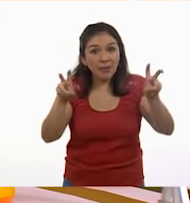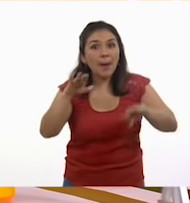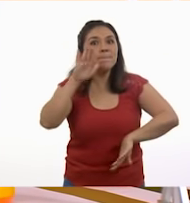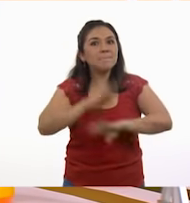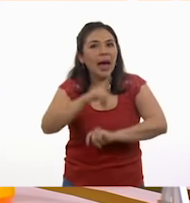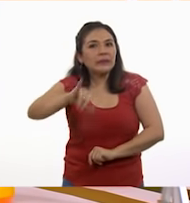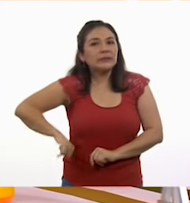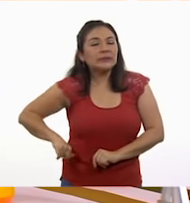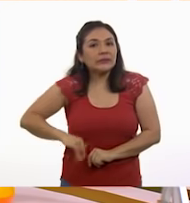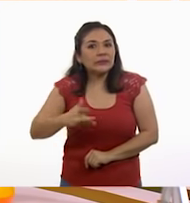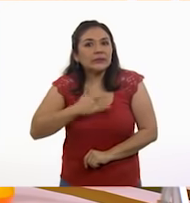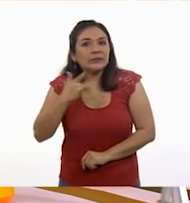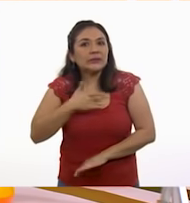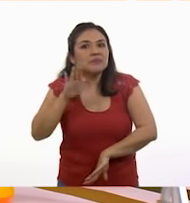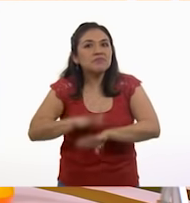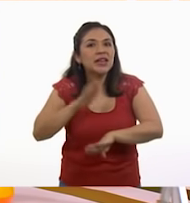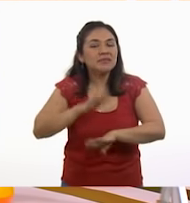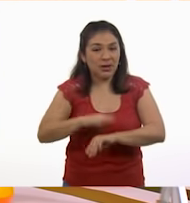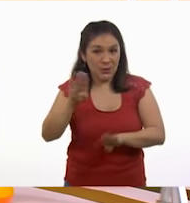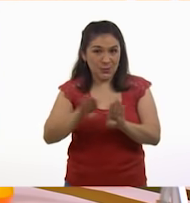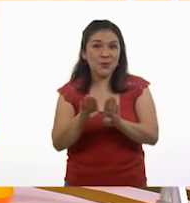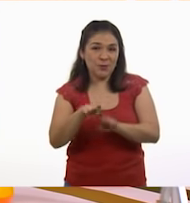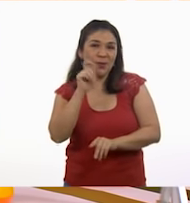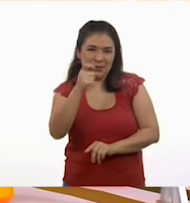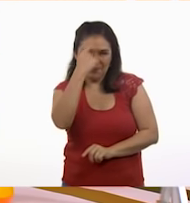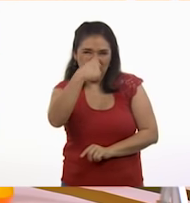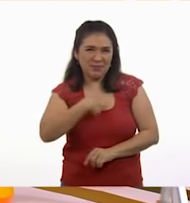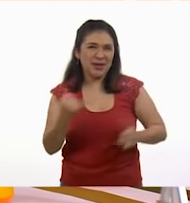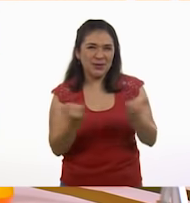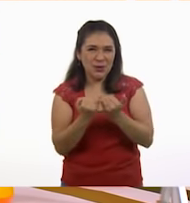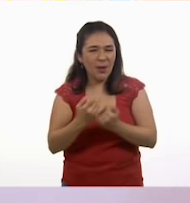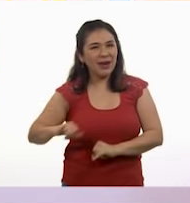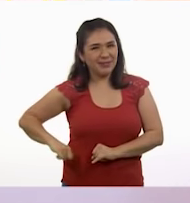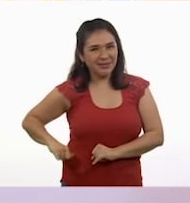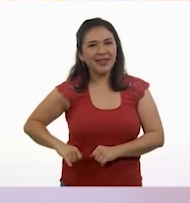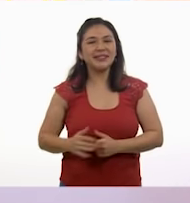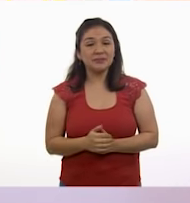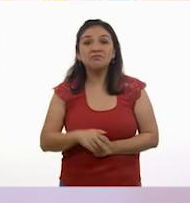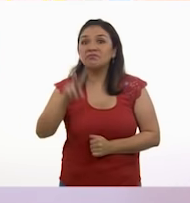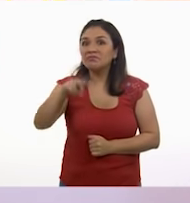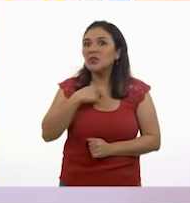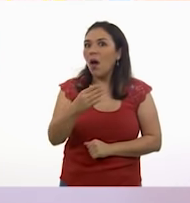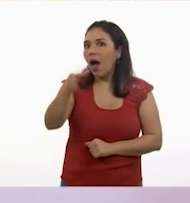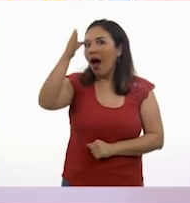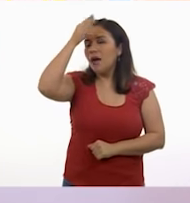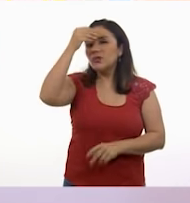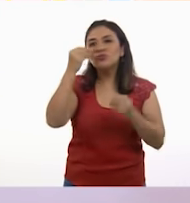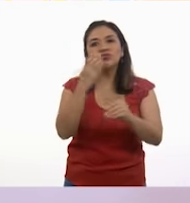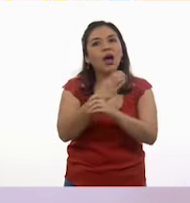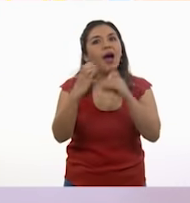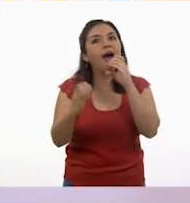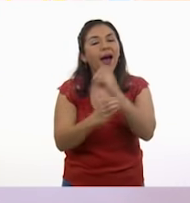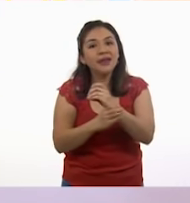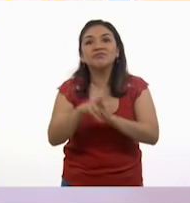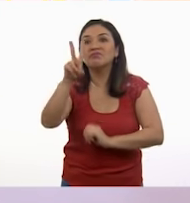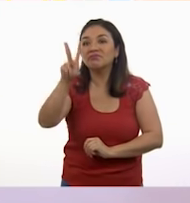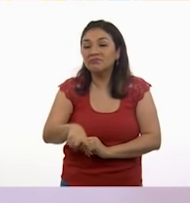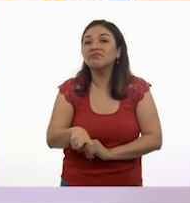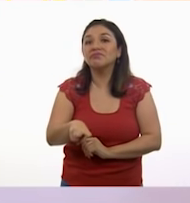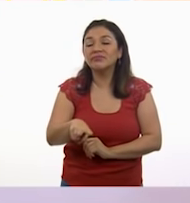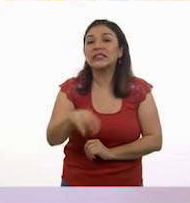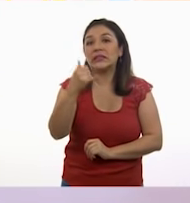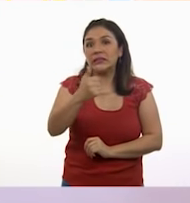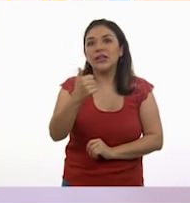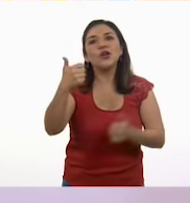sido muy interesante para todos ustedes como lo fue para nosotros aprendimos muchísimo grama y sobre todo